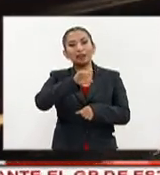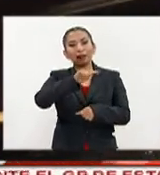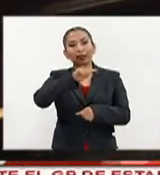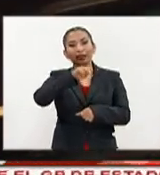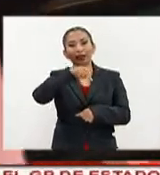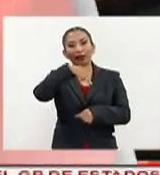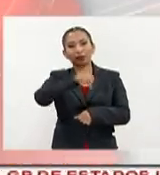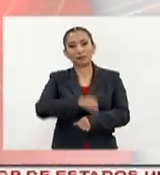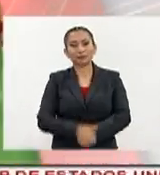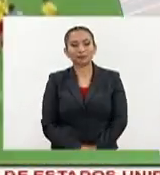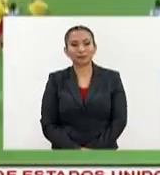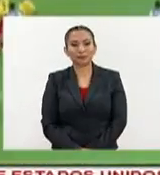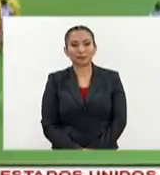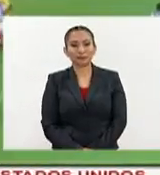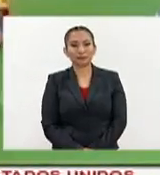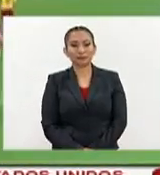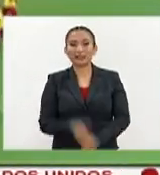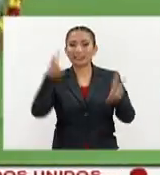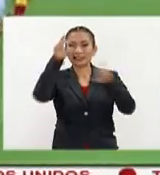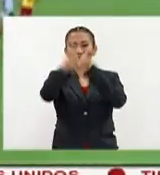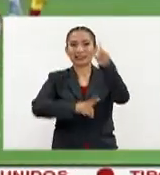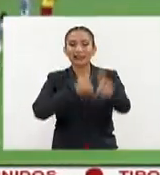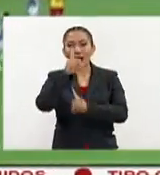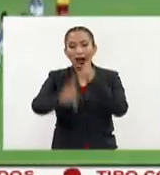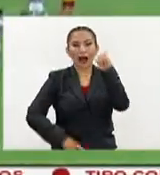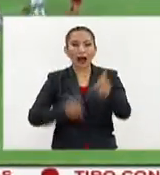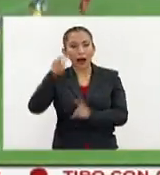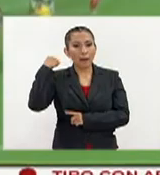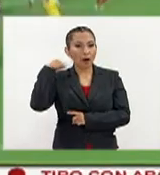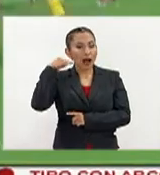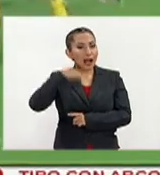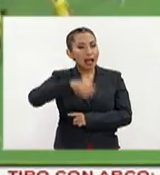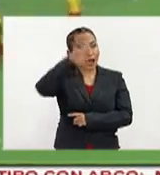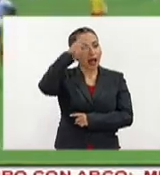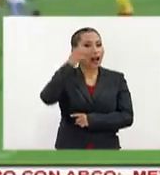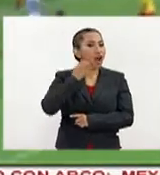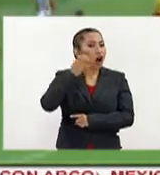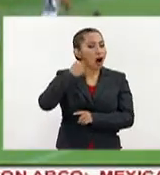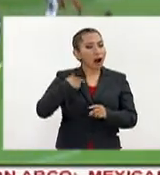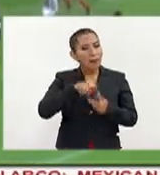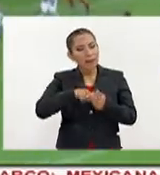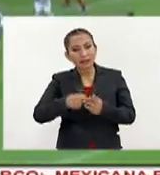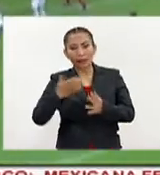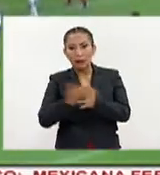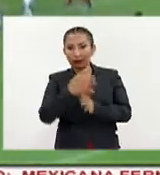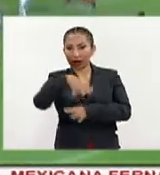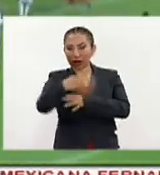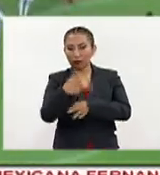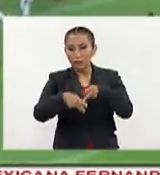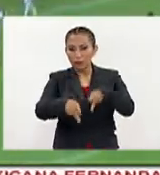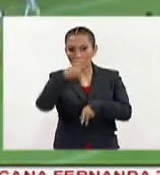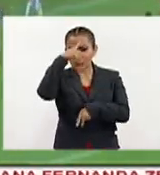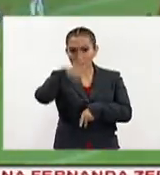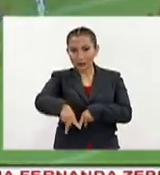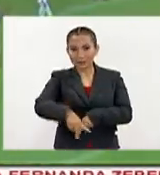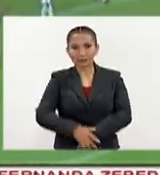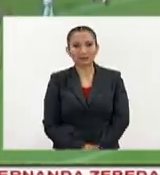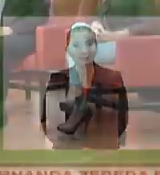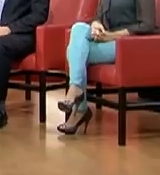Cervantino. Y en los deportes, Morelia y León dan inicio a la jornada 14 del fútbol